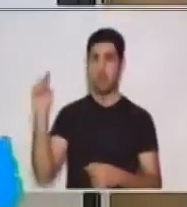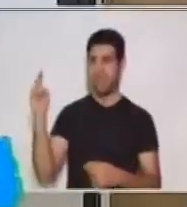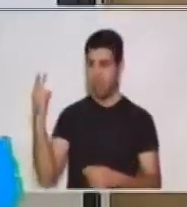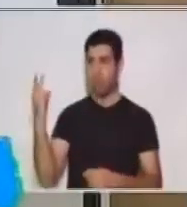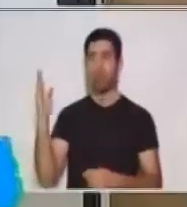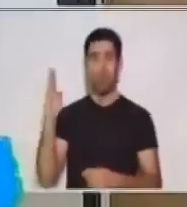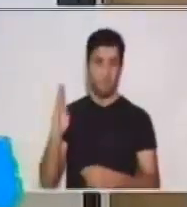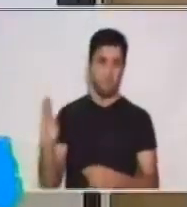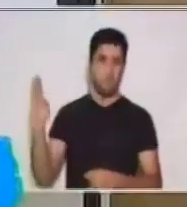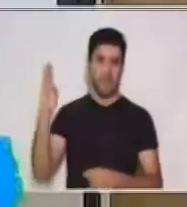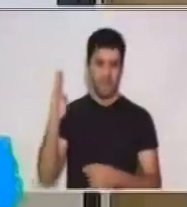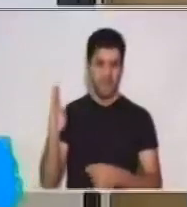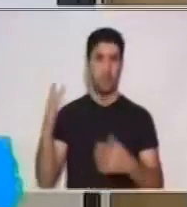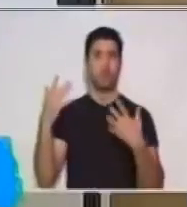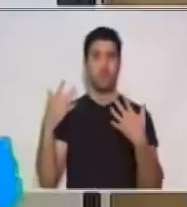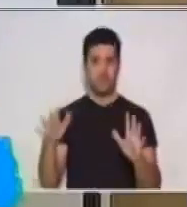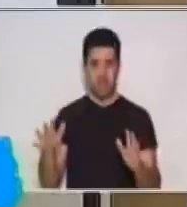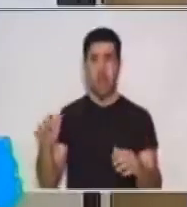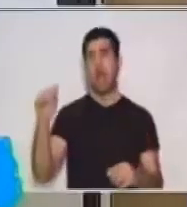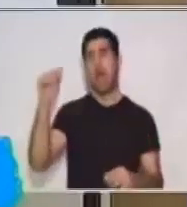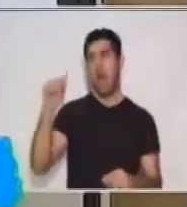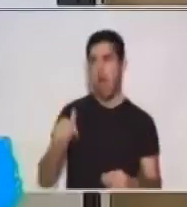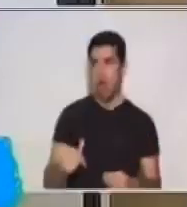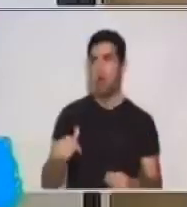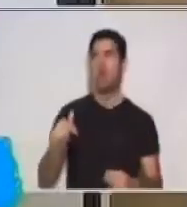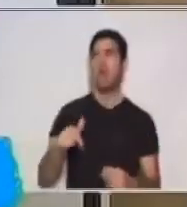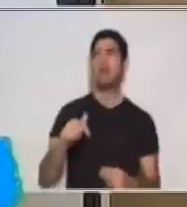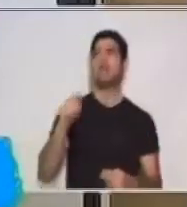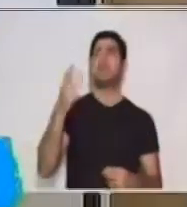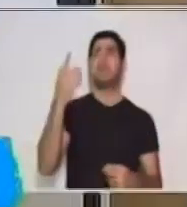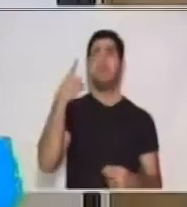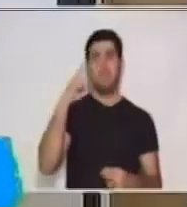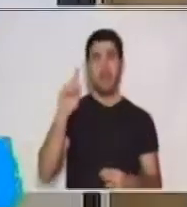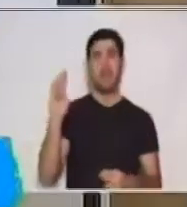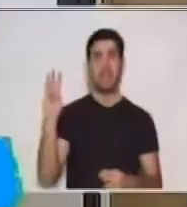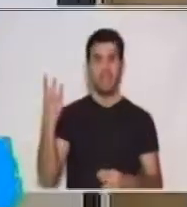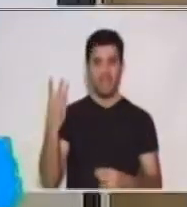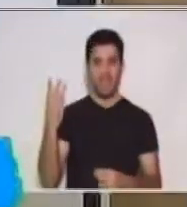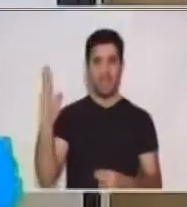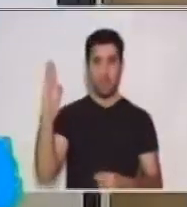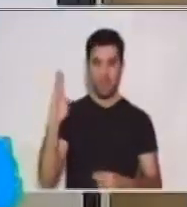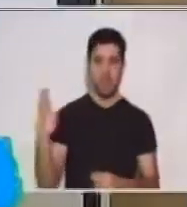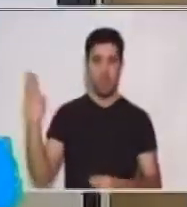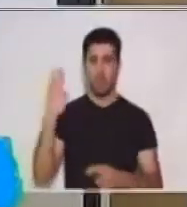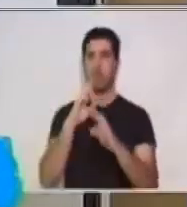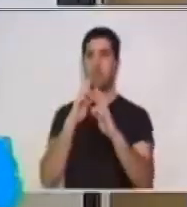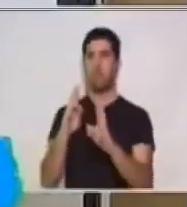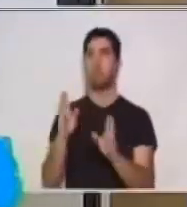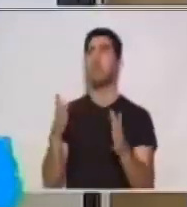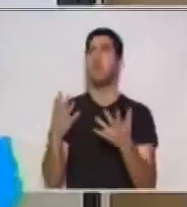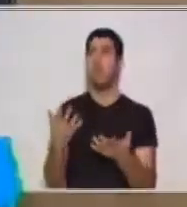tercero, puedo simplificar 50 dentro de 200 y eso es